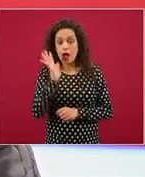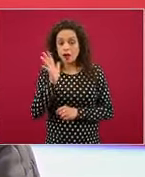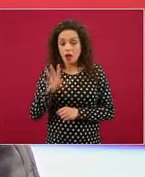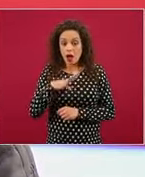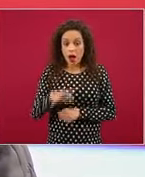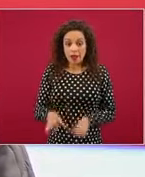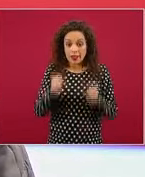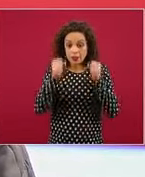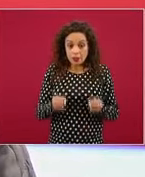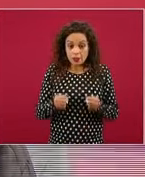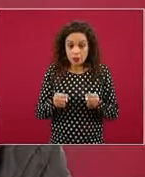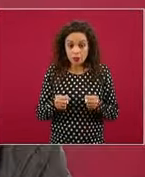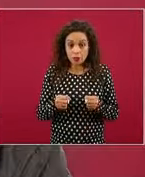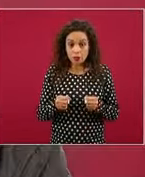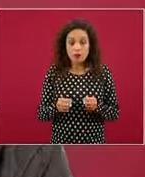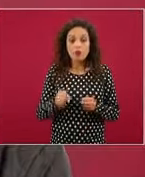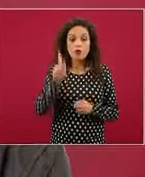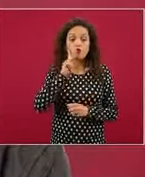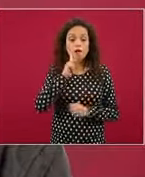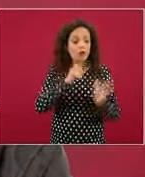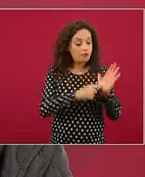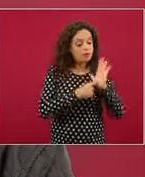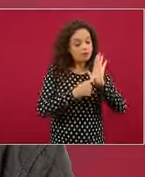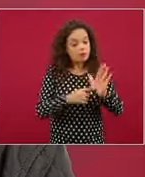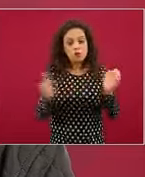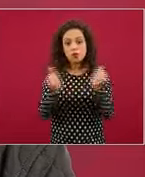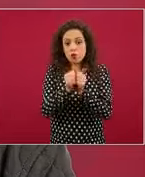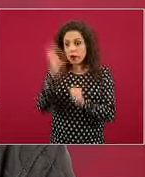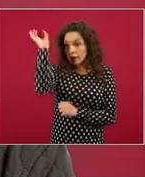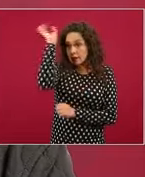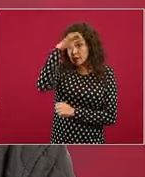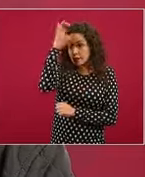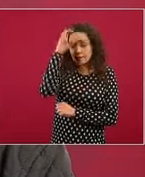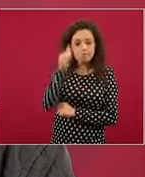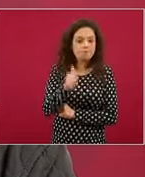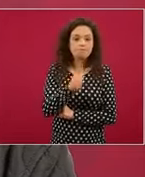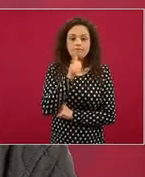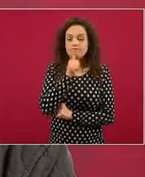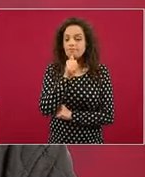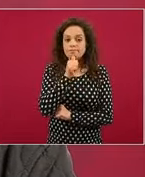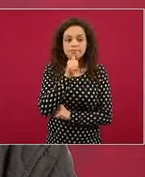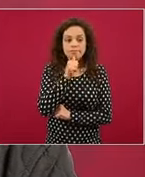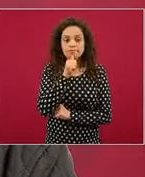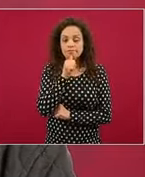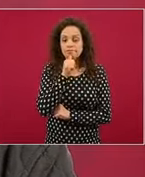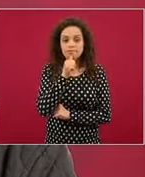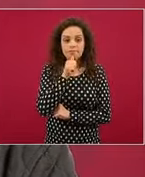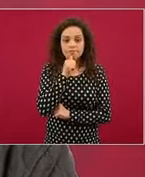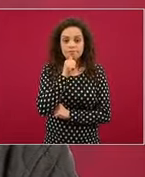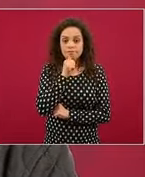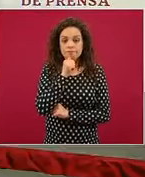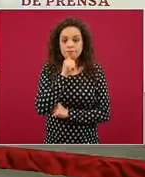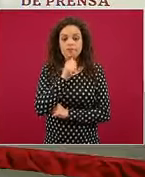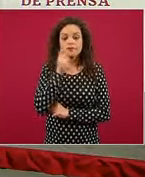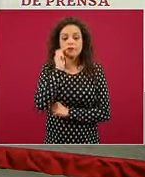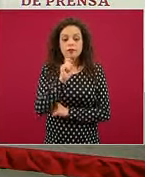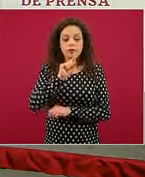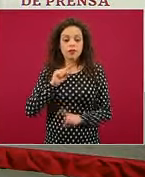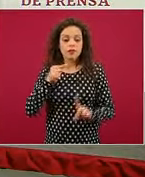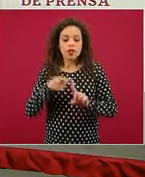una evidencia científica consistente y sólida sobre la implicación de